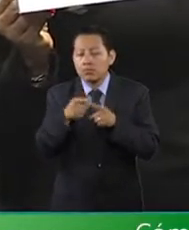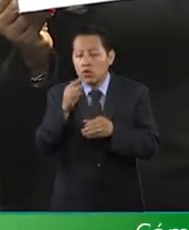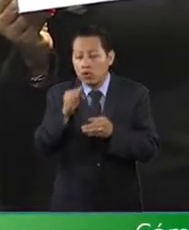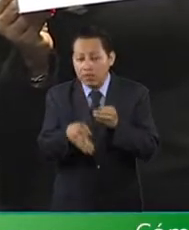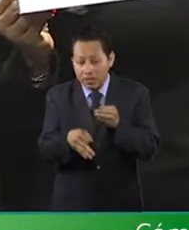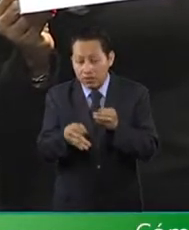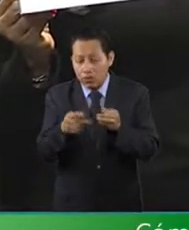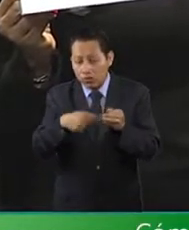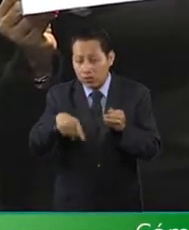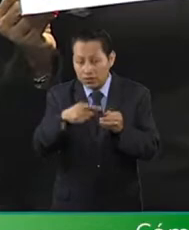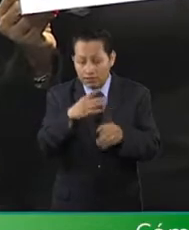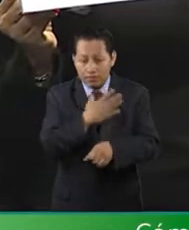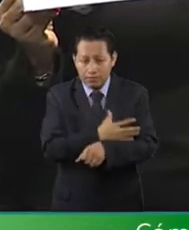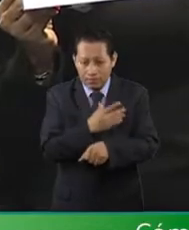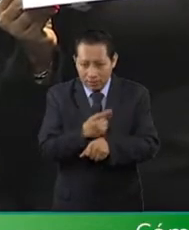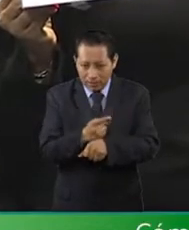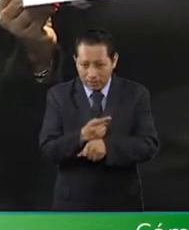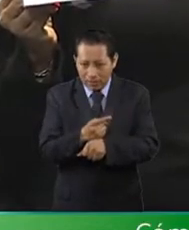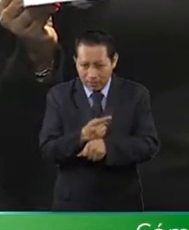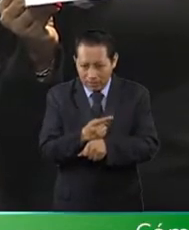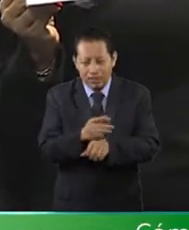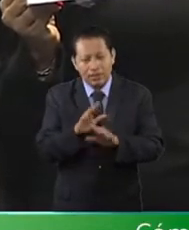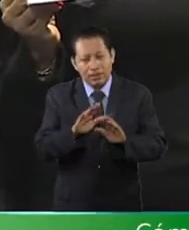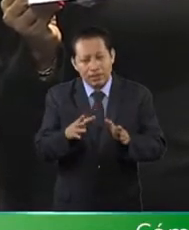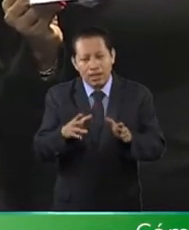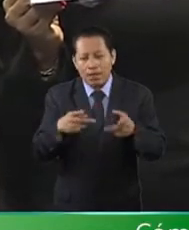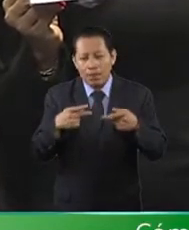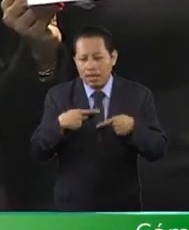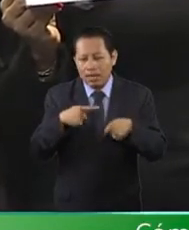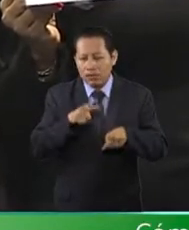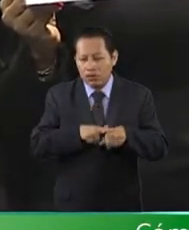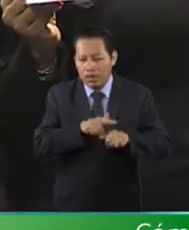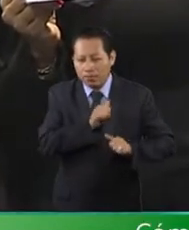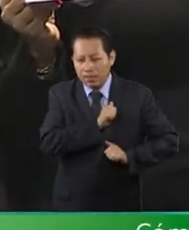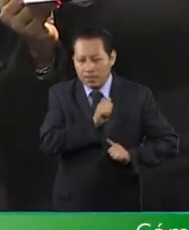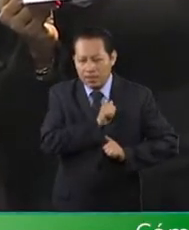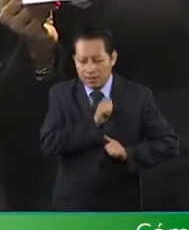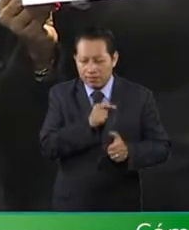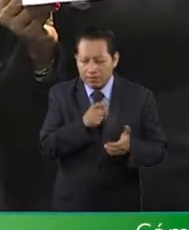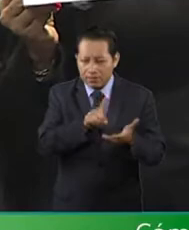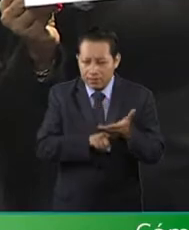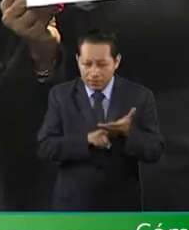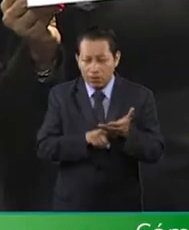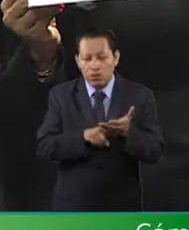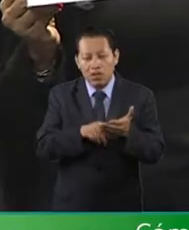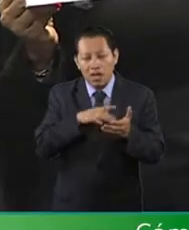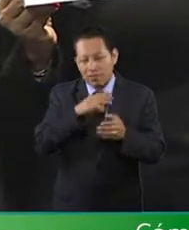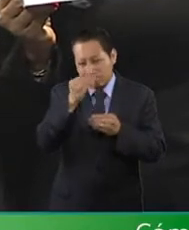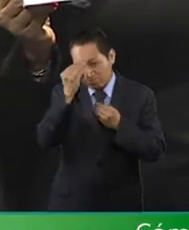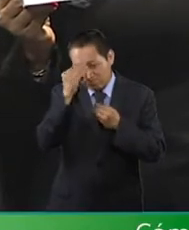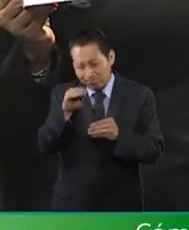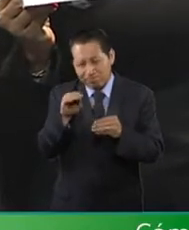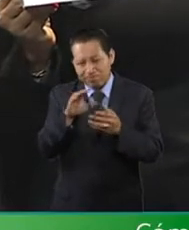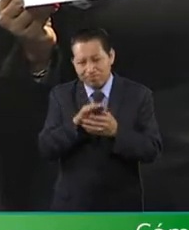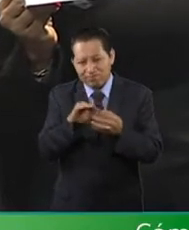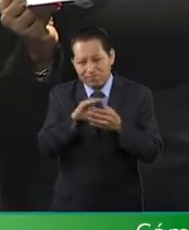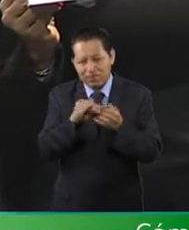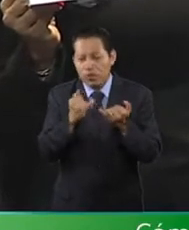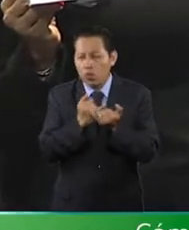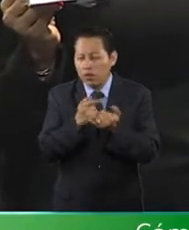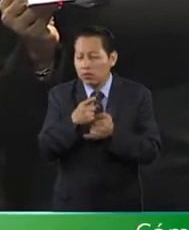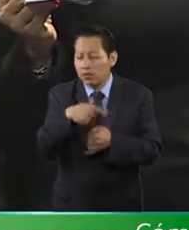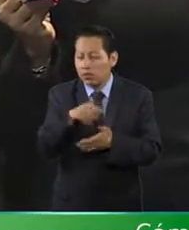hayan sido sinceros hayan puesto personal militar se hayan descarado y hayan